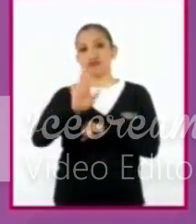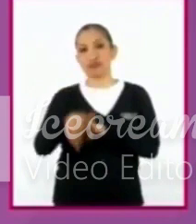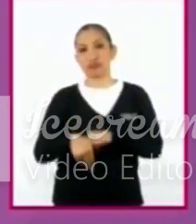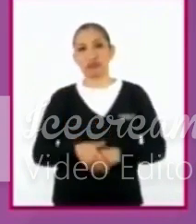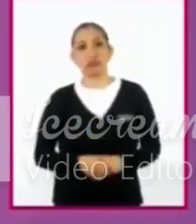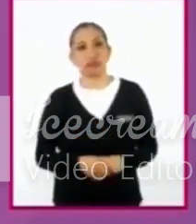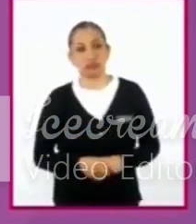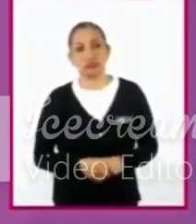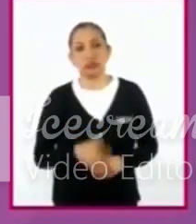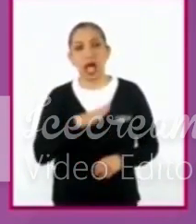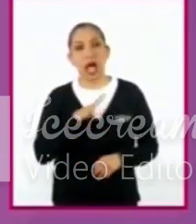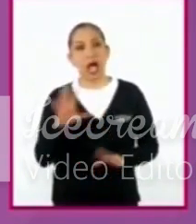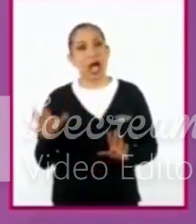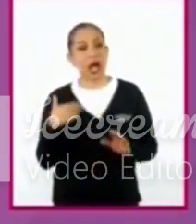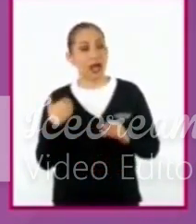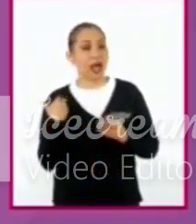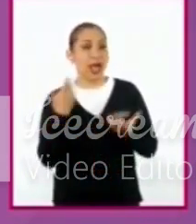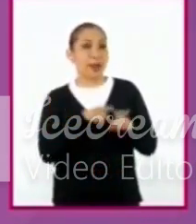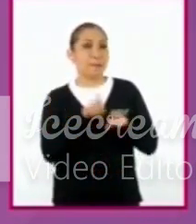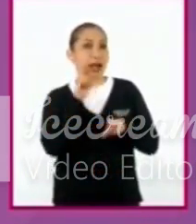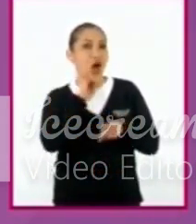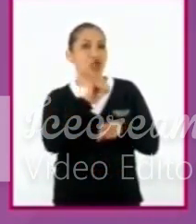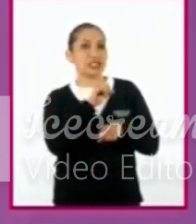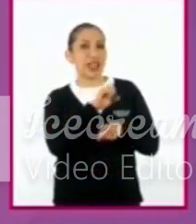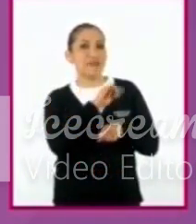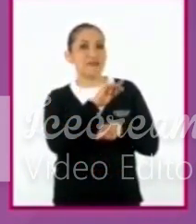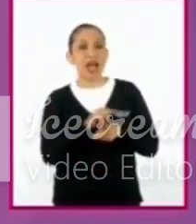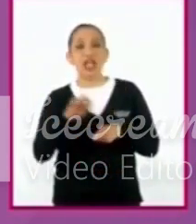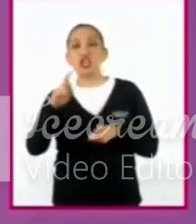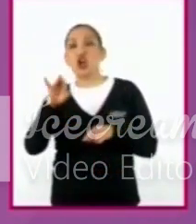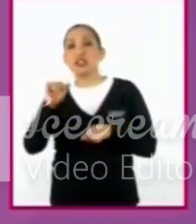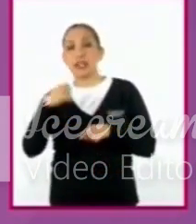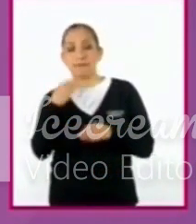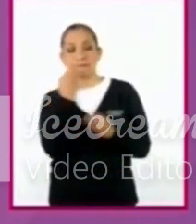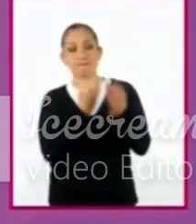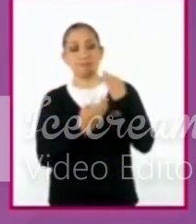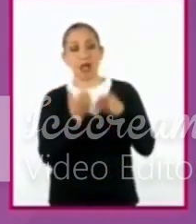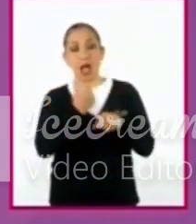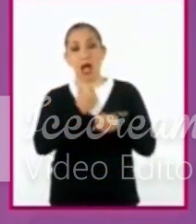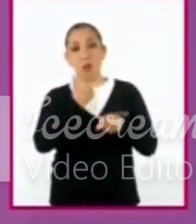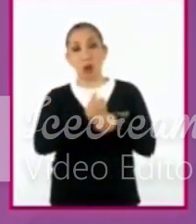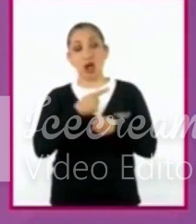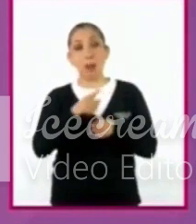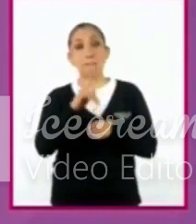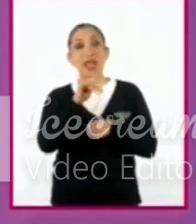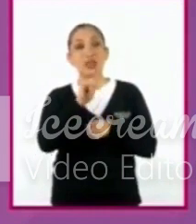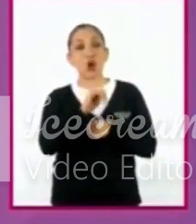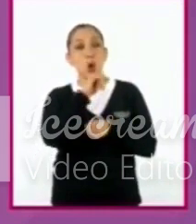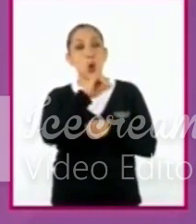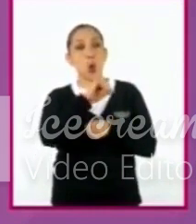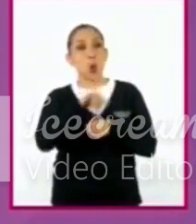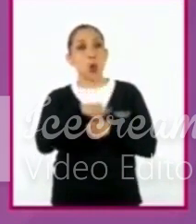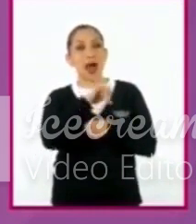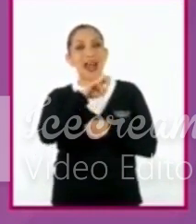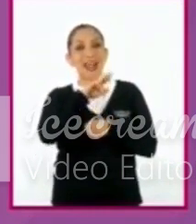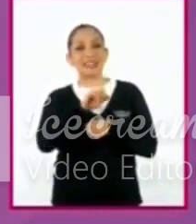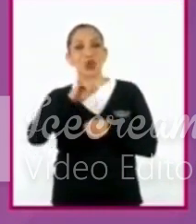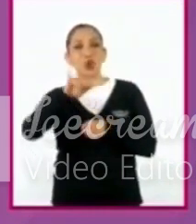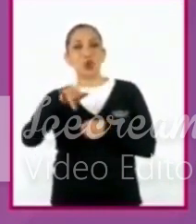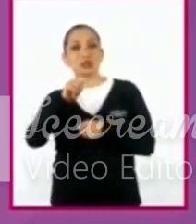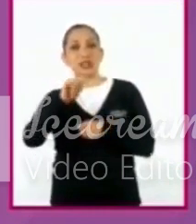Habiendo quedado con mis hermanas María Josefa y Rosa al cuidado de nuestros abuelos Pedro Juárez y Justa López,